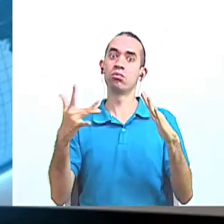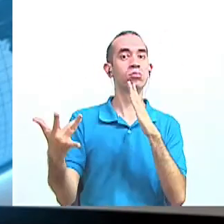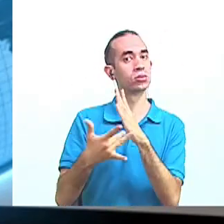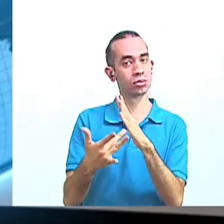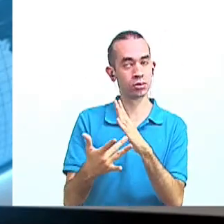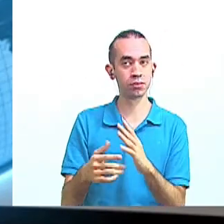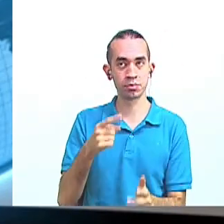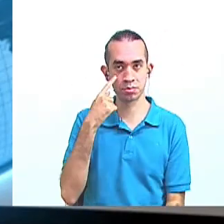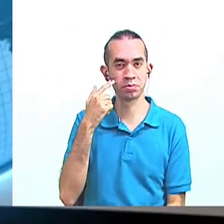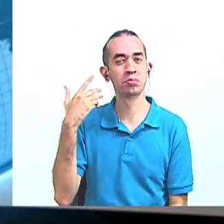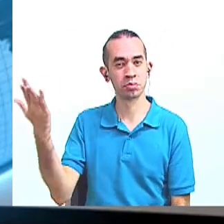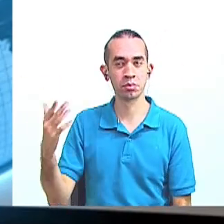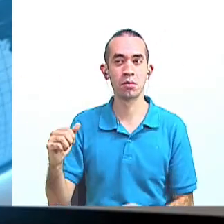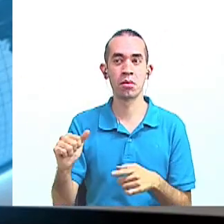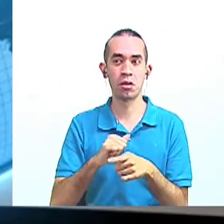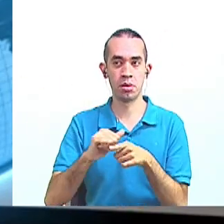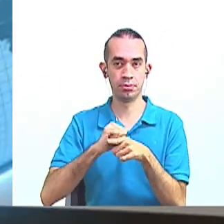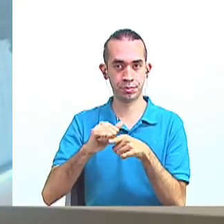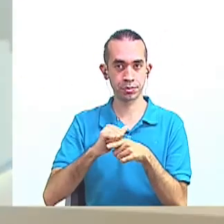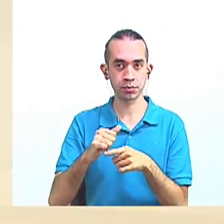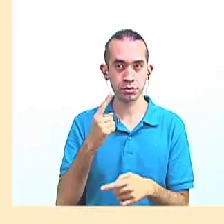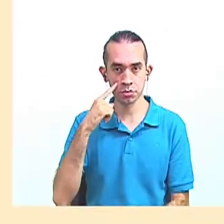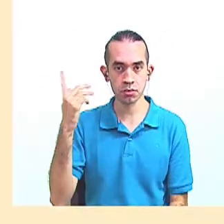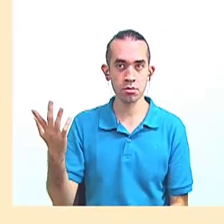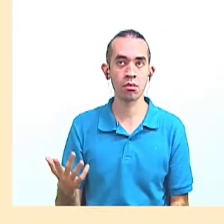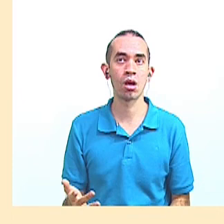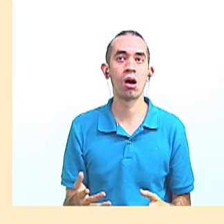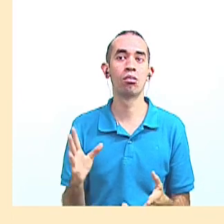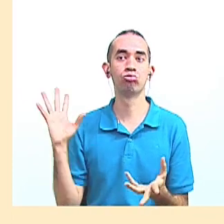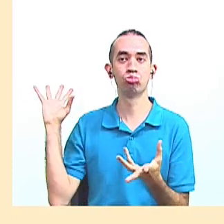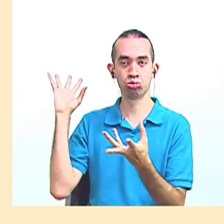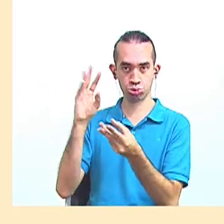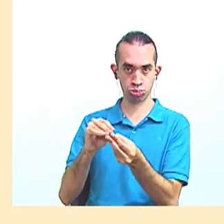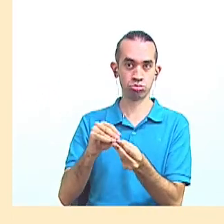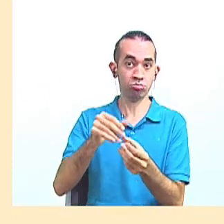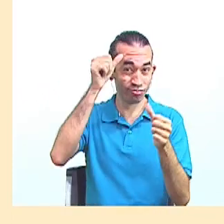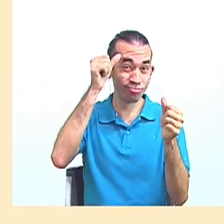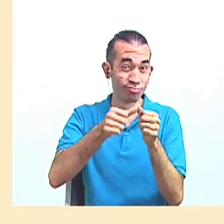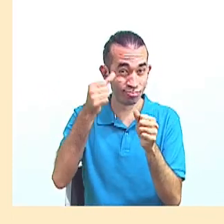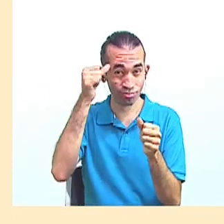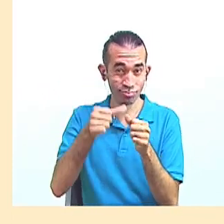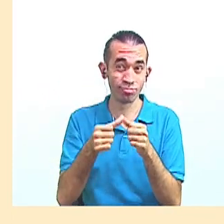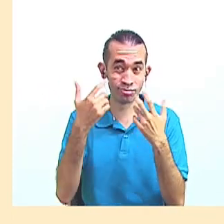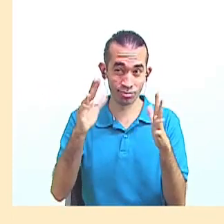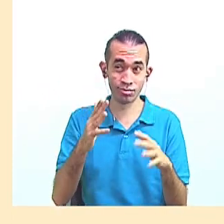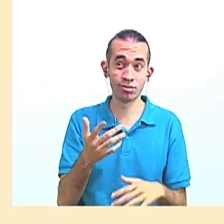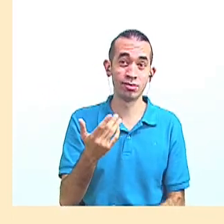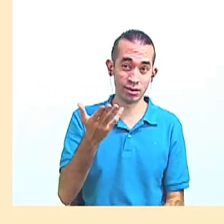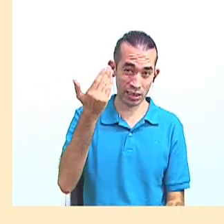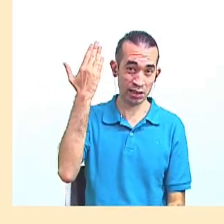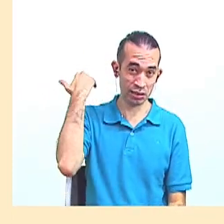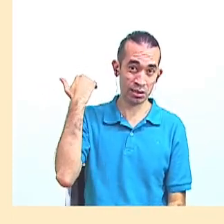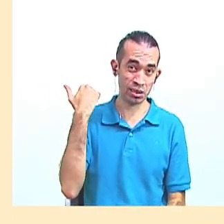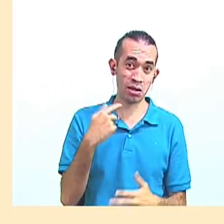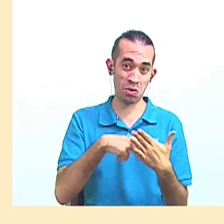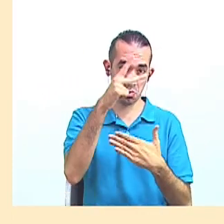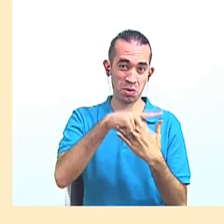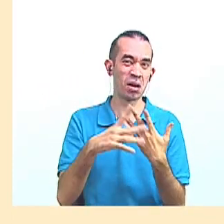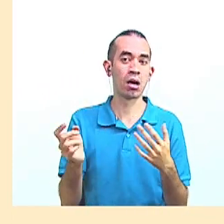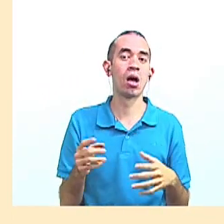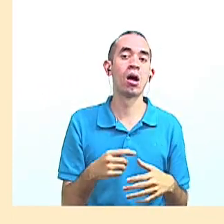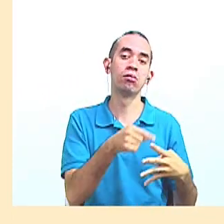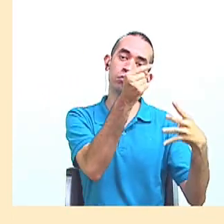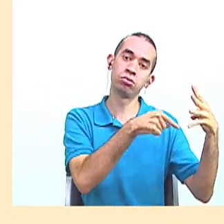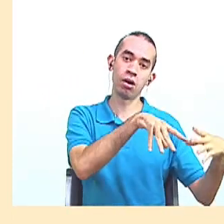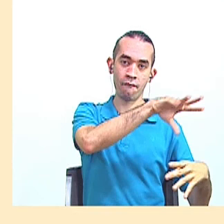Vamos a ver estos repasos que tenemos por ahí, una recapitulación. Recordamos, esto lo vimos en el programa anterior, y es factores